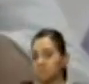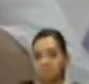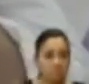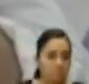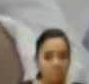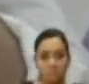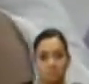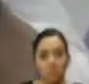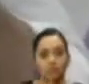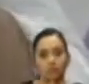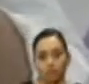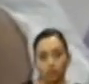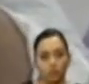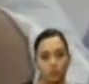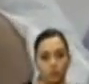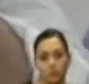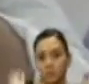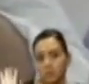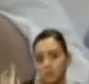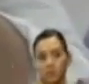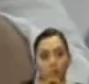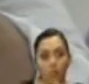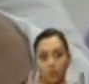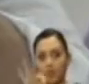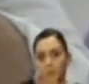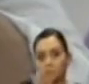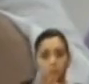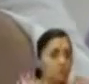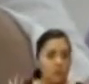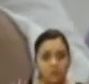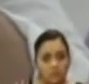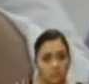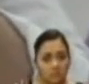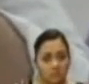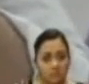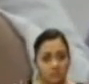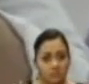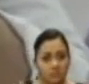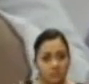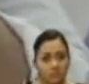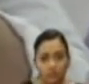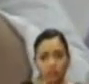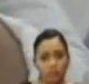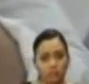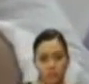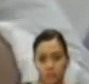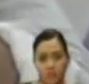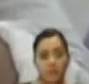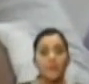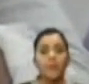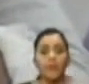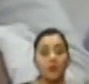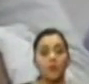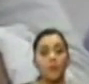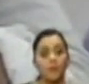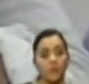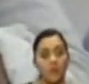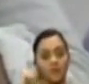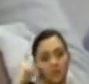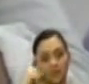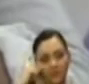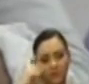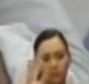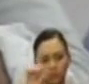para solucionar ese problema es llamar a consulta popular. Pero mire, también permítame hacer una reflexión al respecto. Ese es el